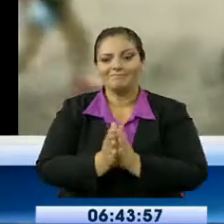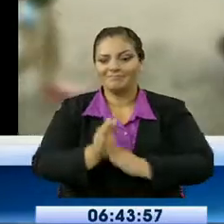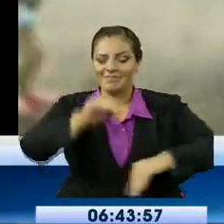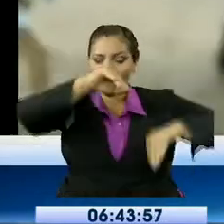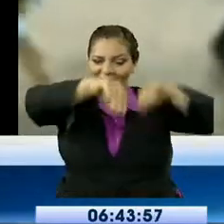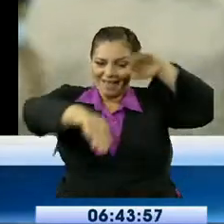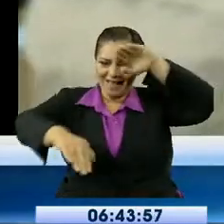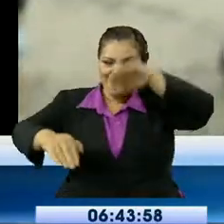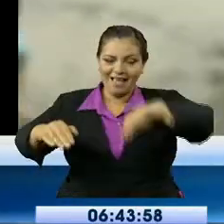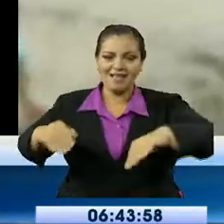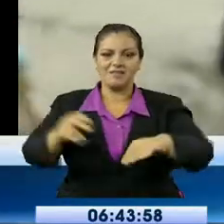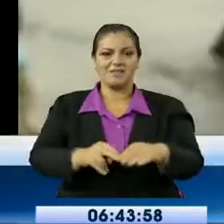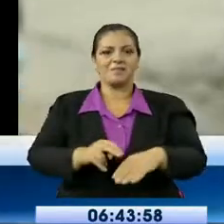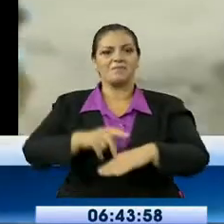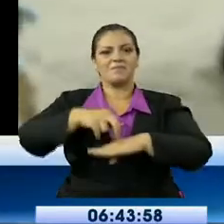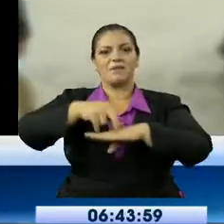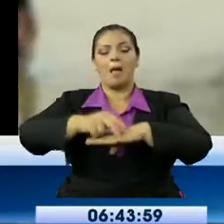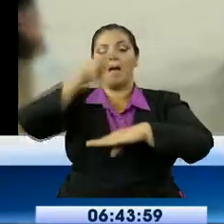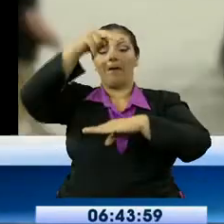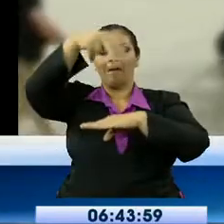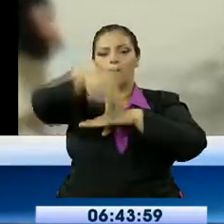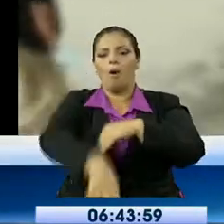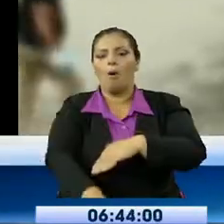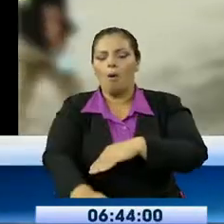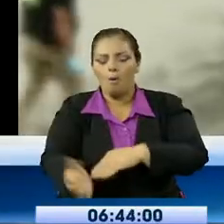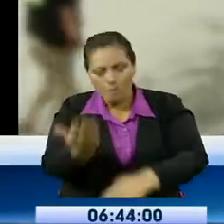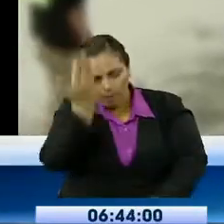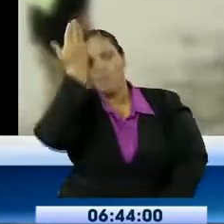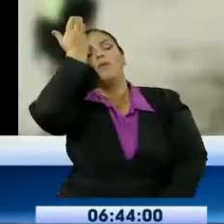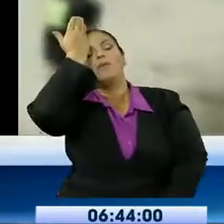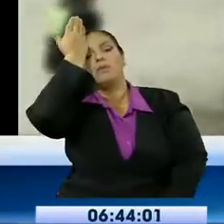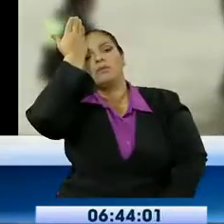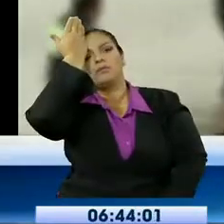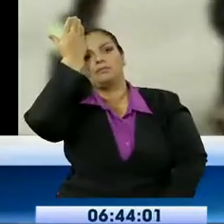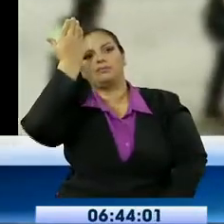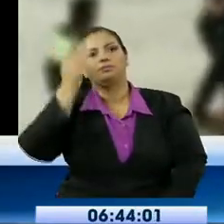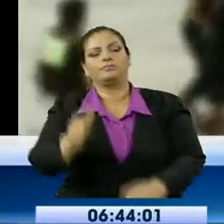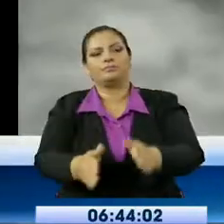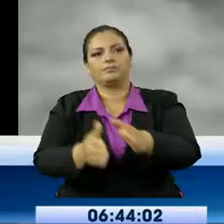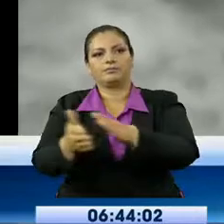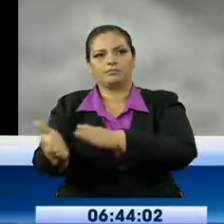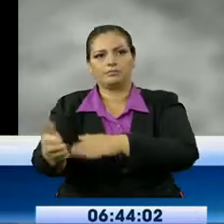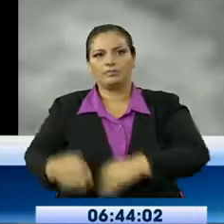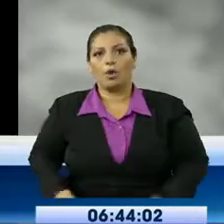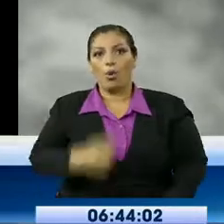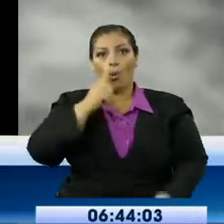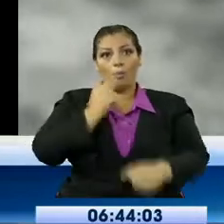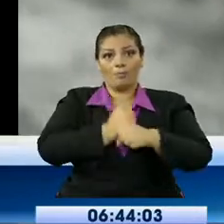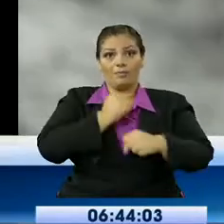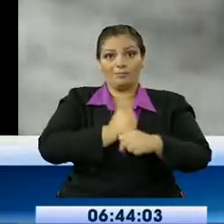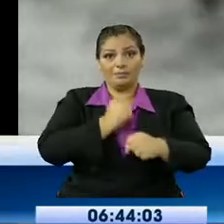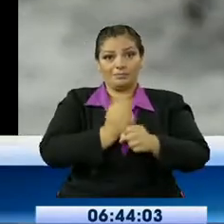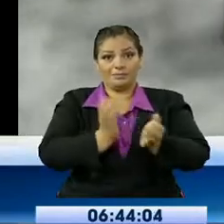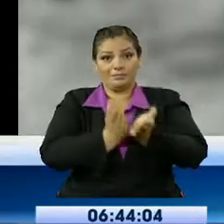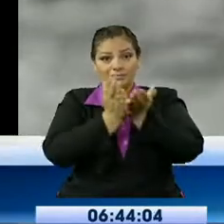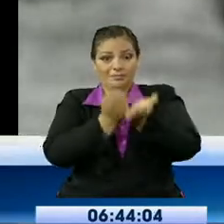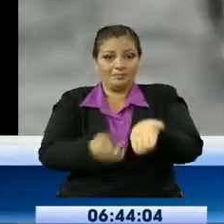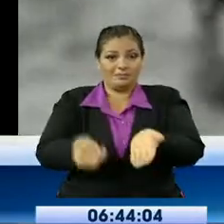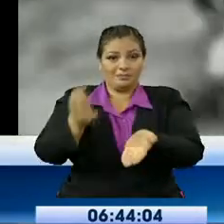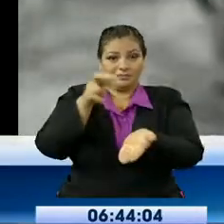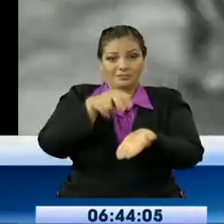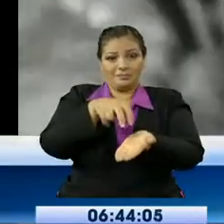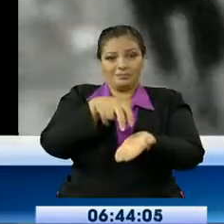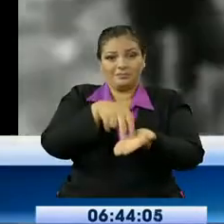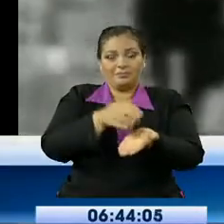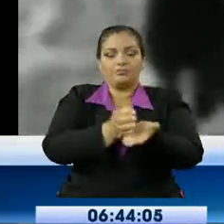ser identificado dice haber estado cerca cuando ocurrió la tragedia y que escuchó los gritos de auxilio de la víctima. Nosotros estamos